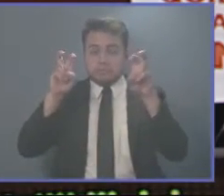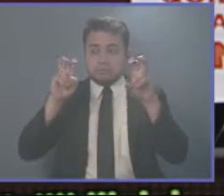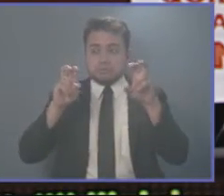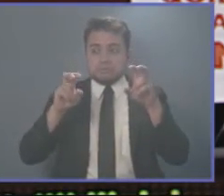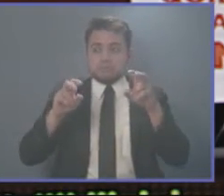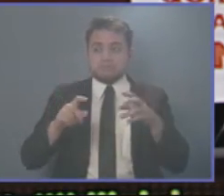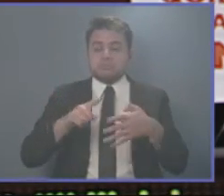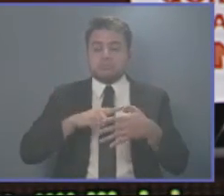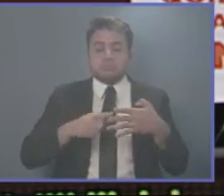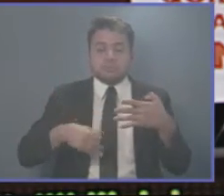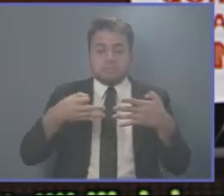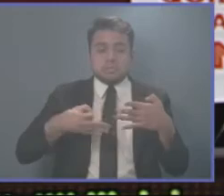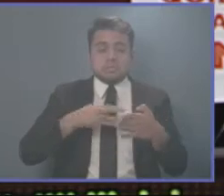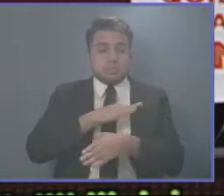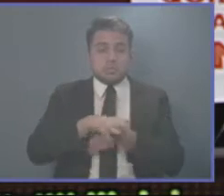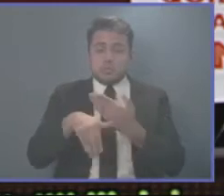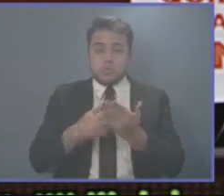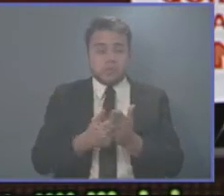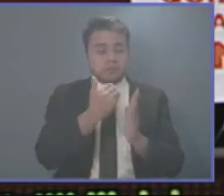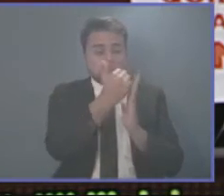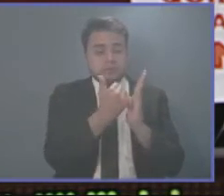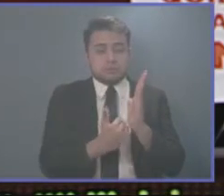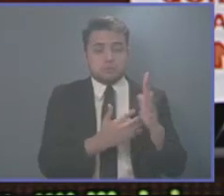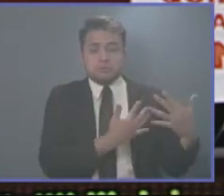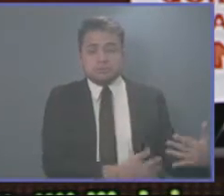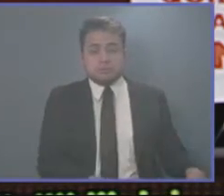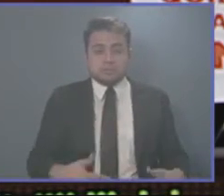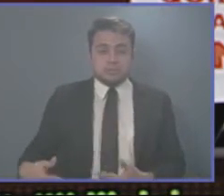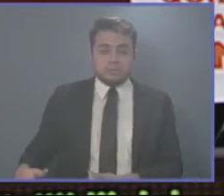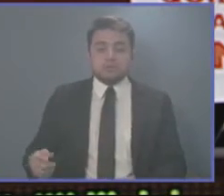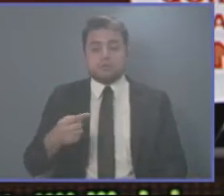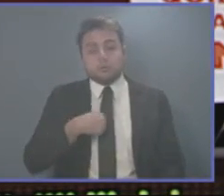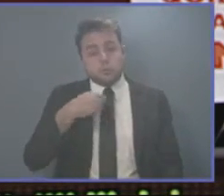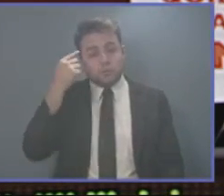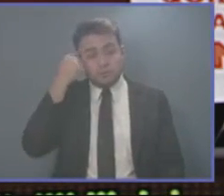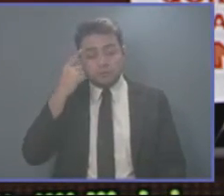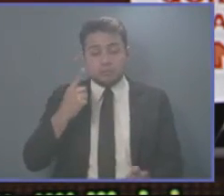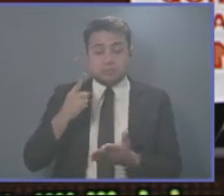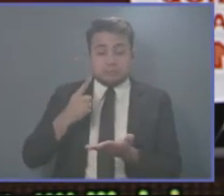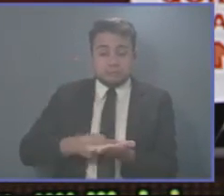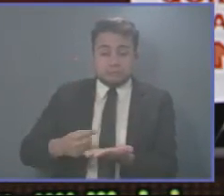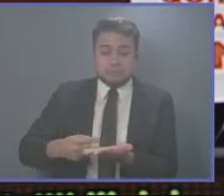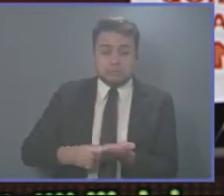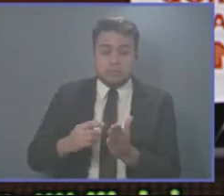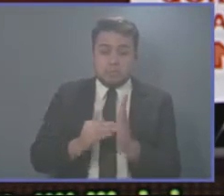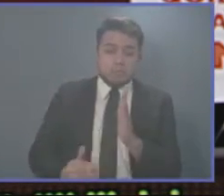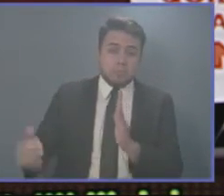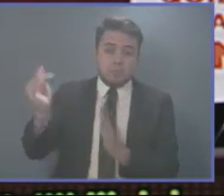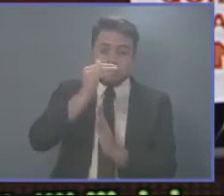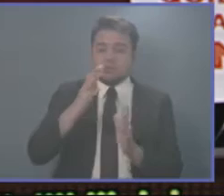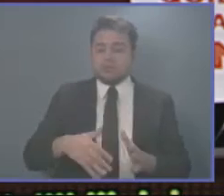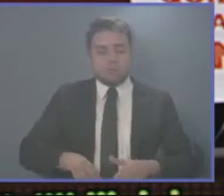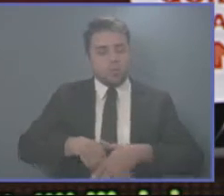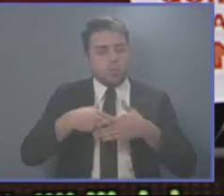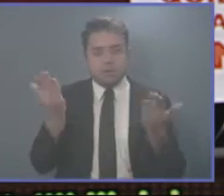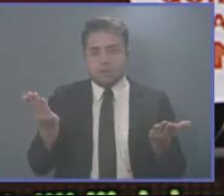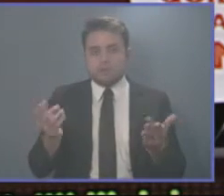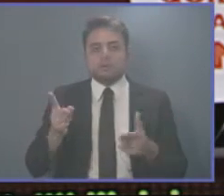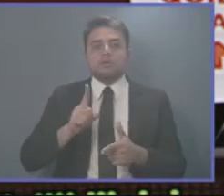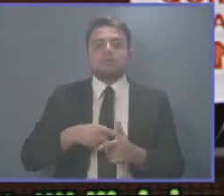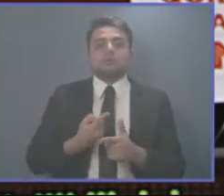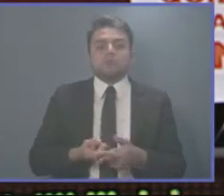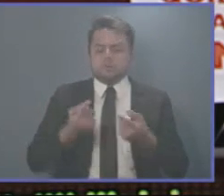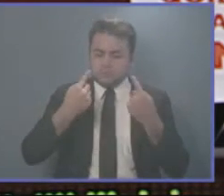preferible salir de eso ya, porque creo que no va a haber discusión mayor sobre eso. Aprobemos y prosigamos